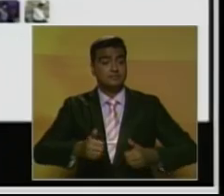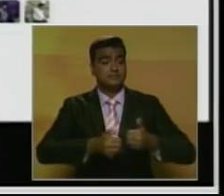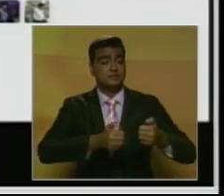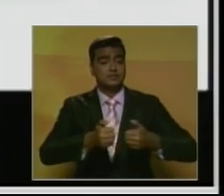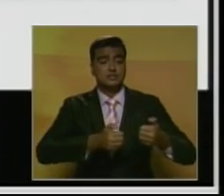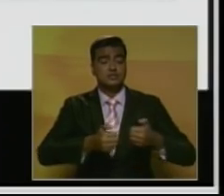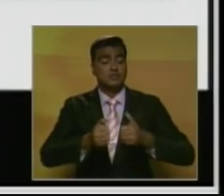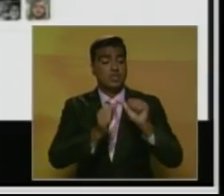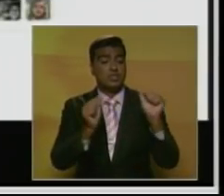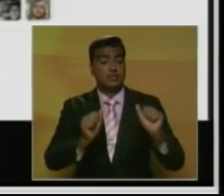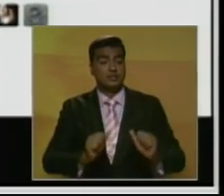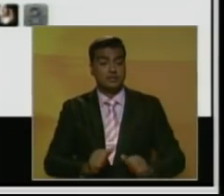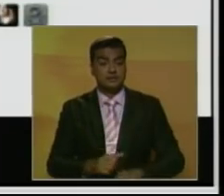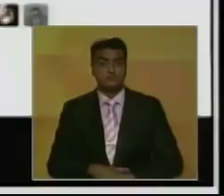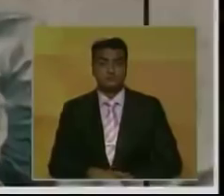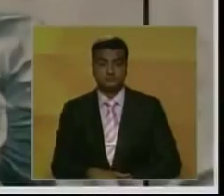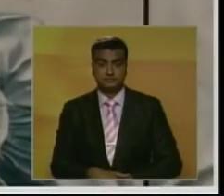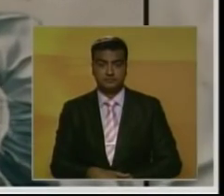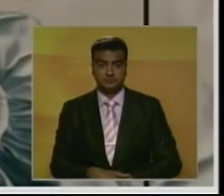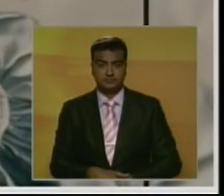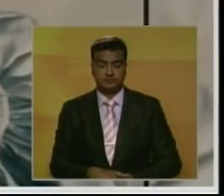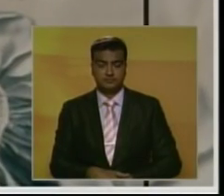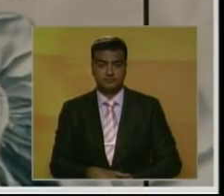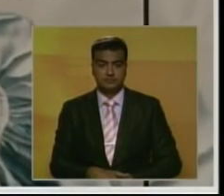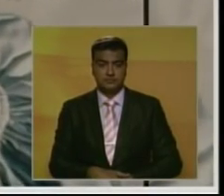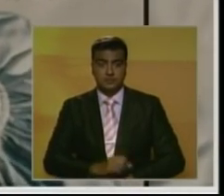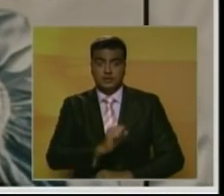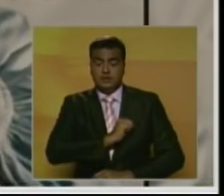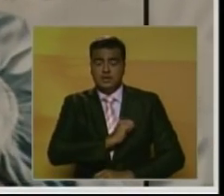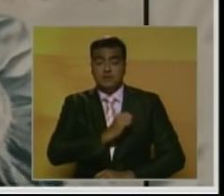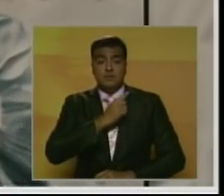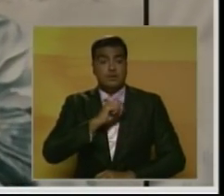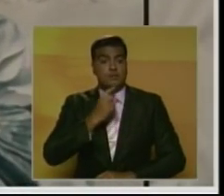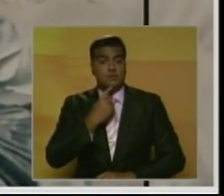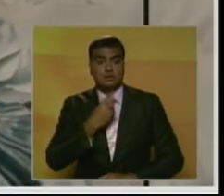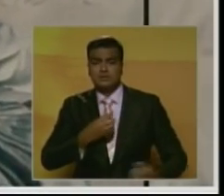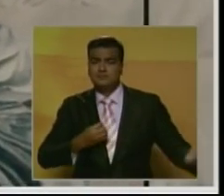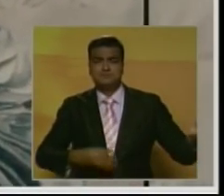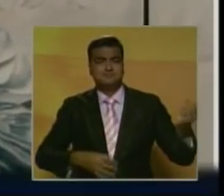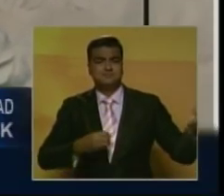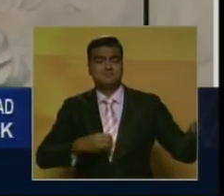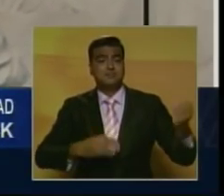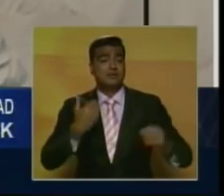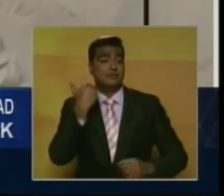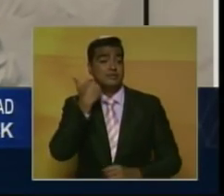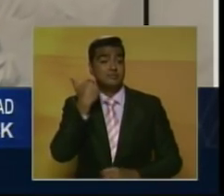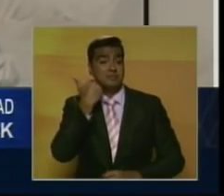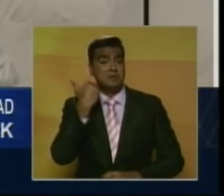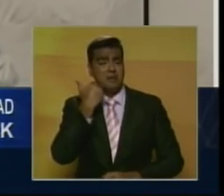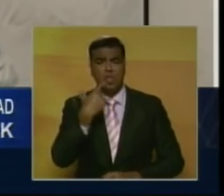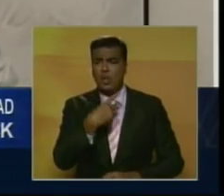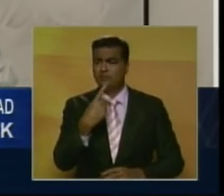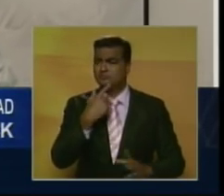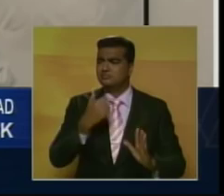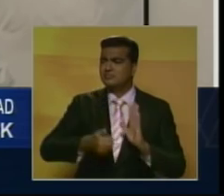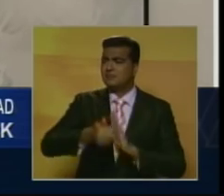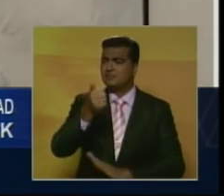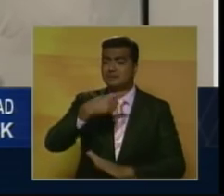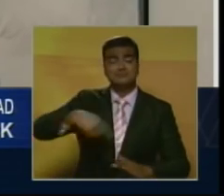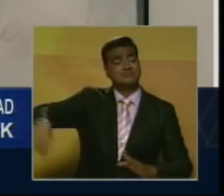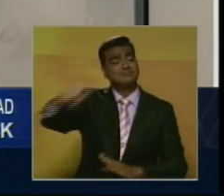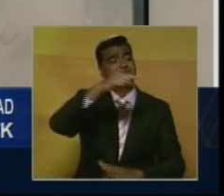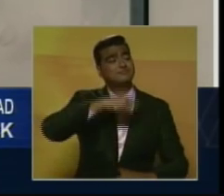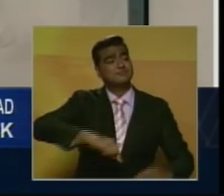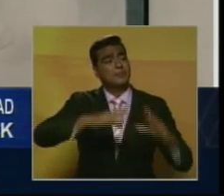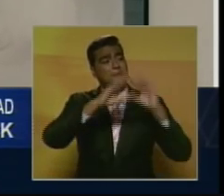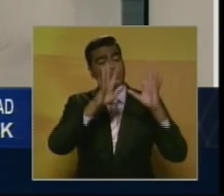del artista en Facebook y Twitter. El shock por la muerte del artista, cuya enfermedad no había trascendido, ha dado la vuelta al